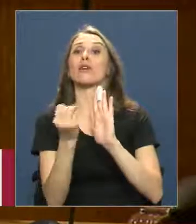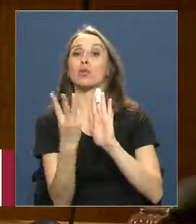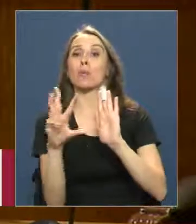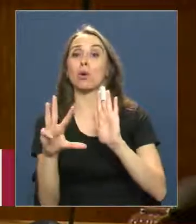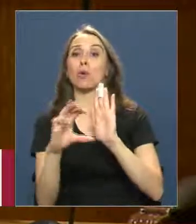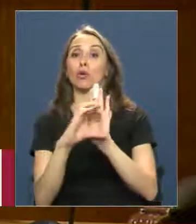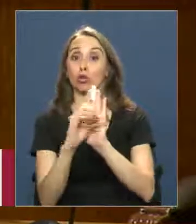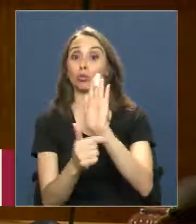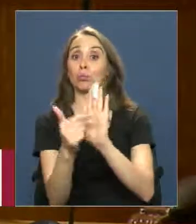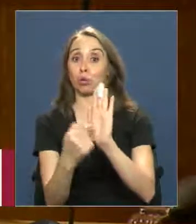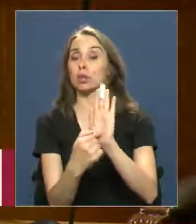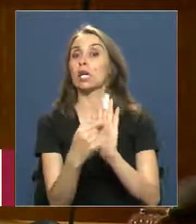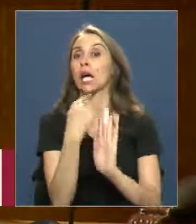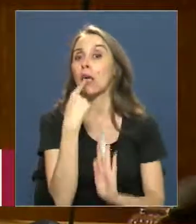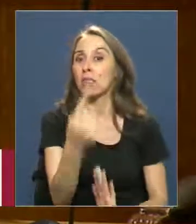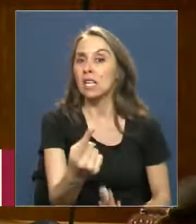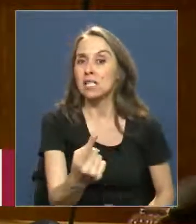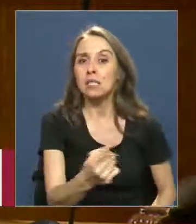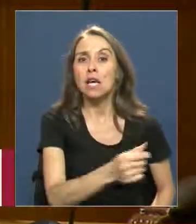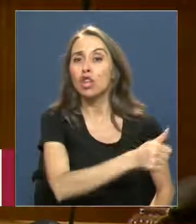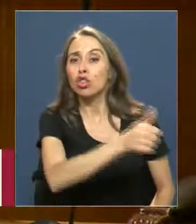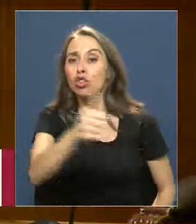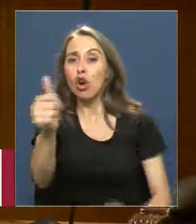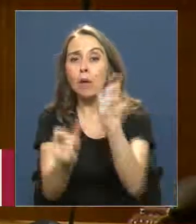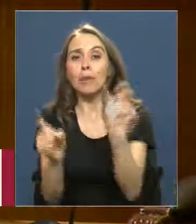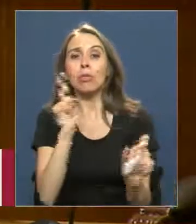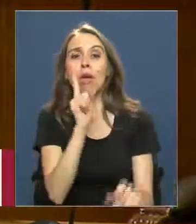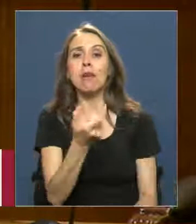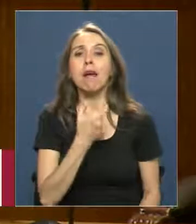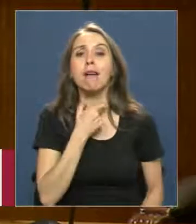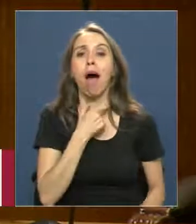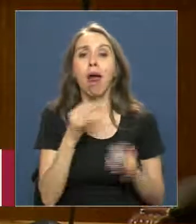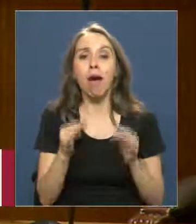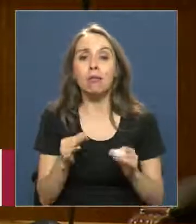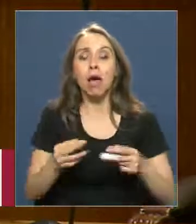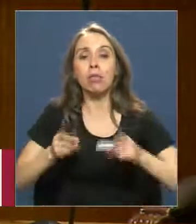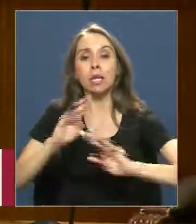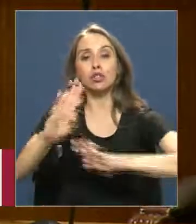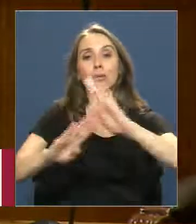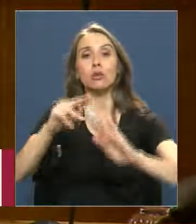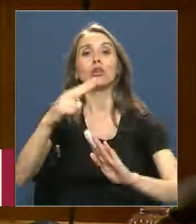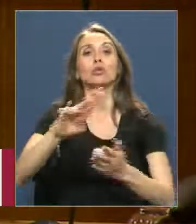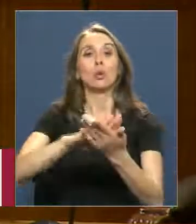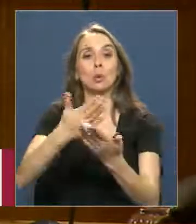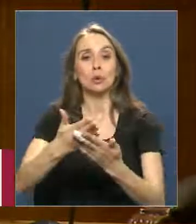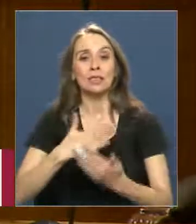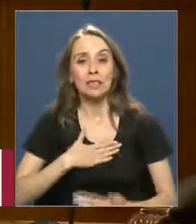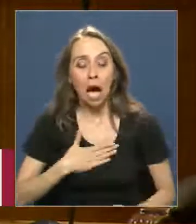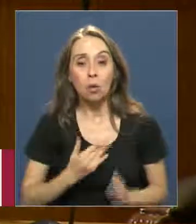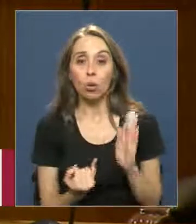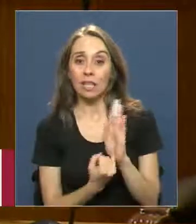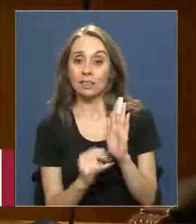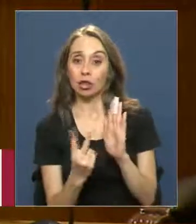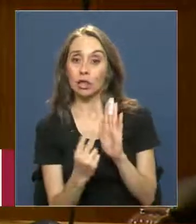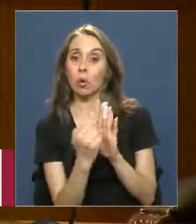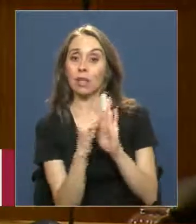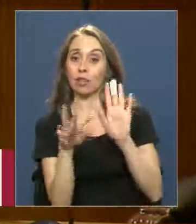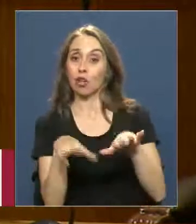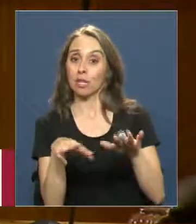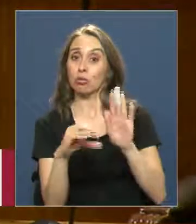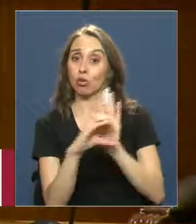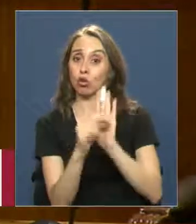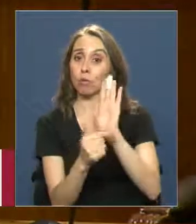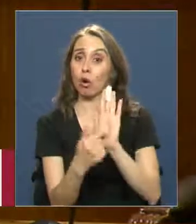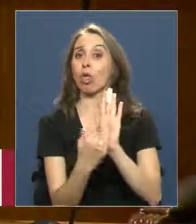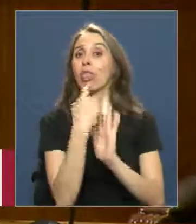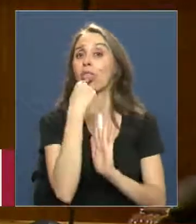Constitución Política garantiza a todas las personas el derecho a la protección a la salud. El inciso segundo del mismo artículo señala